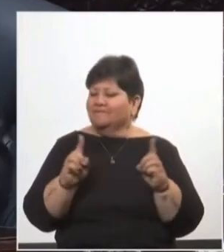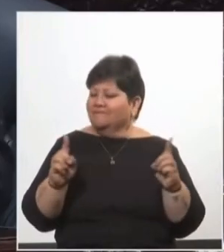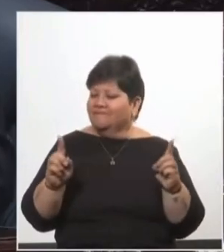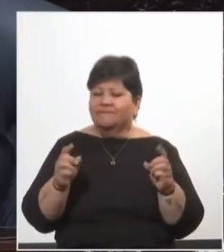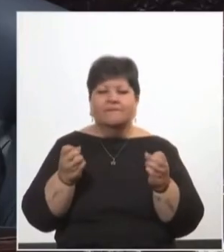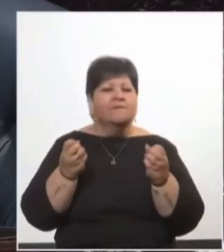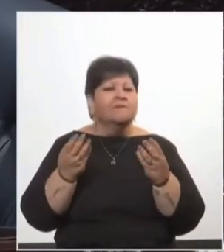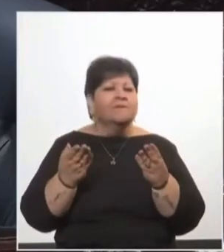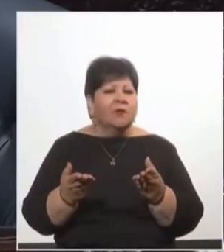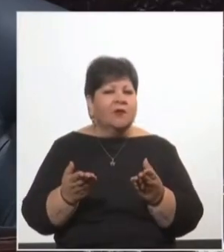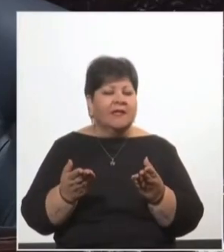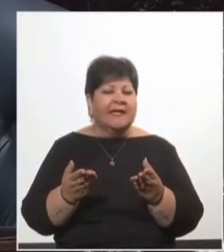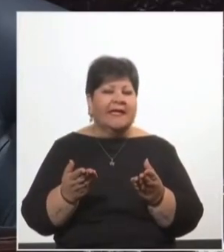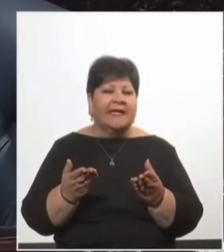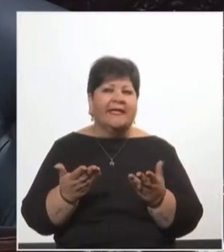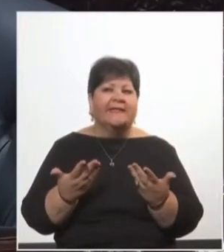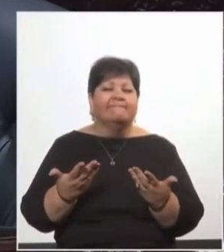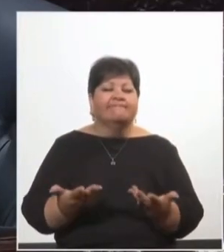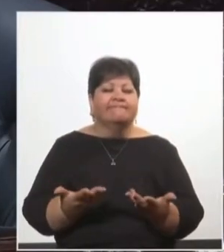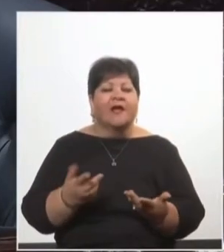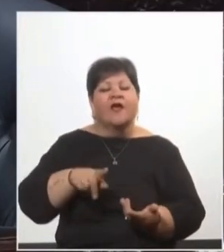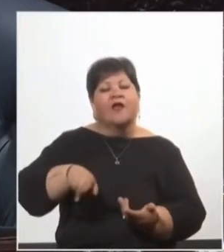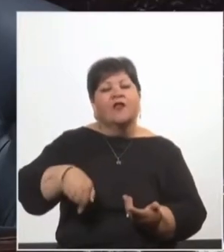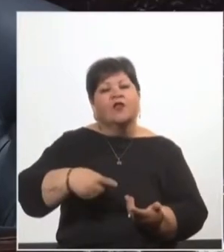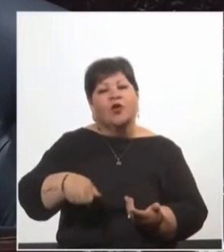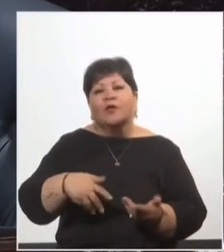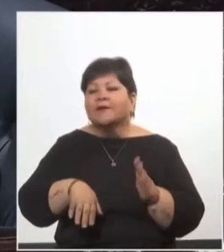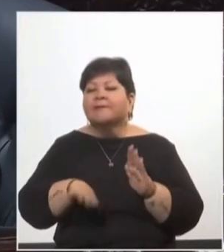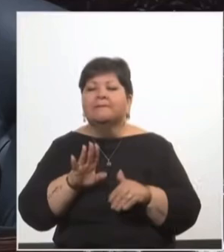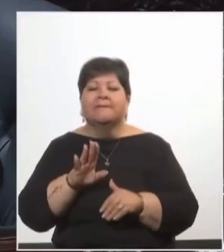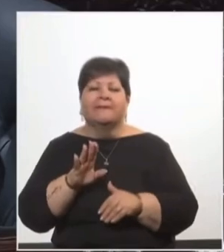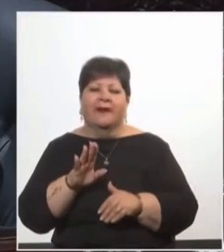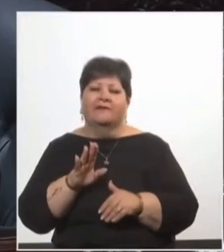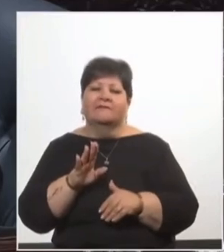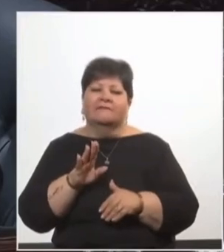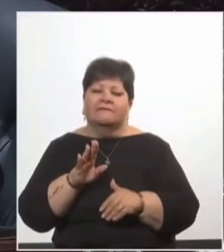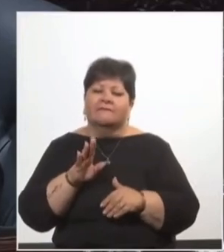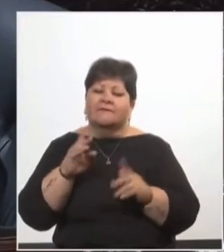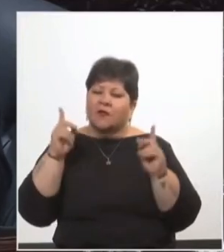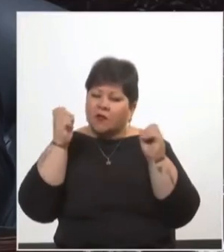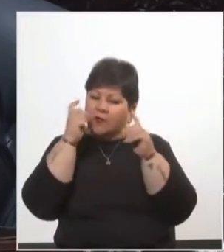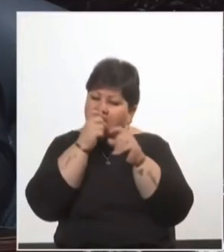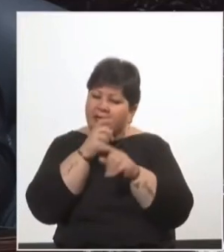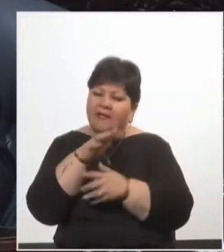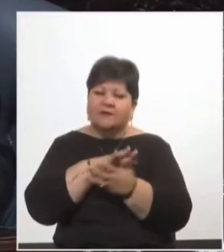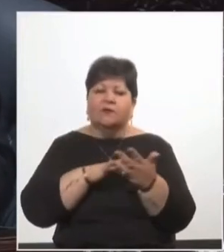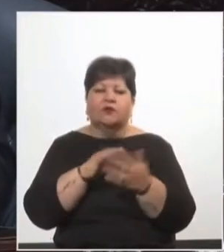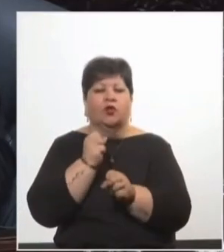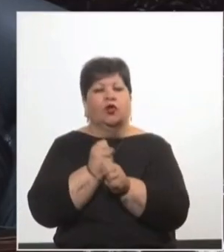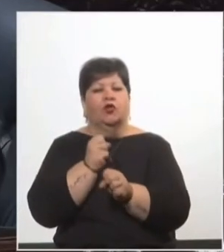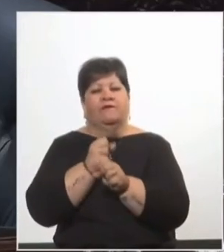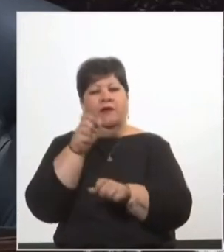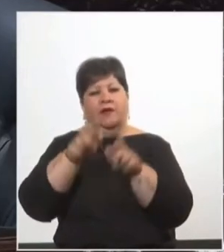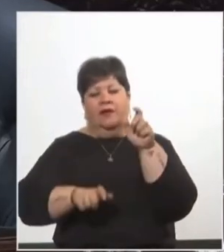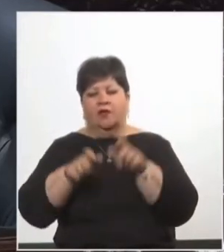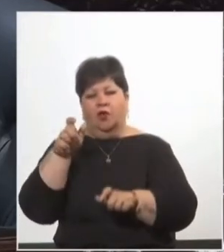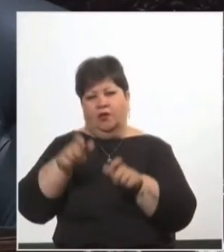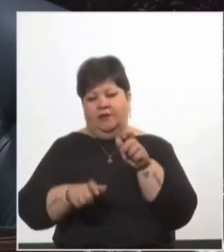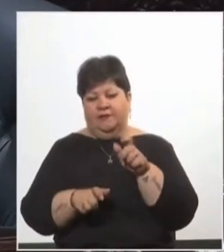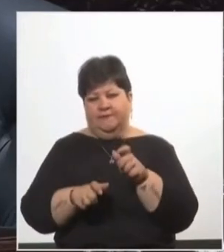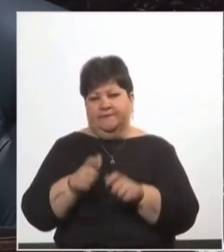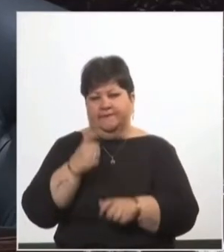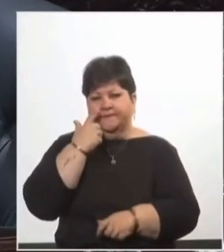el costo de esta reforma recae exclusivamente en los hombros de trabajadores y